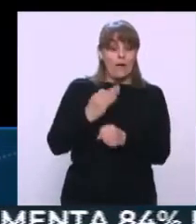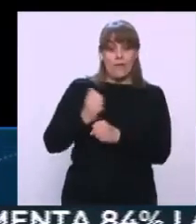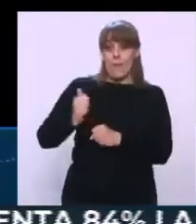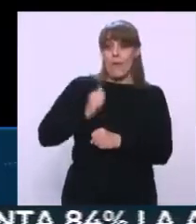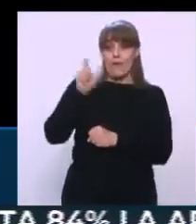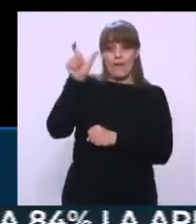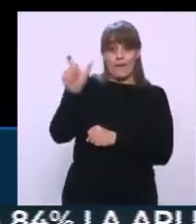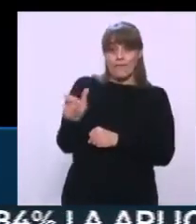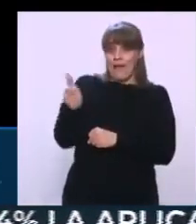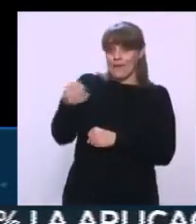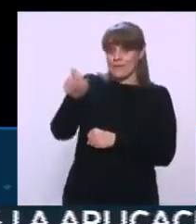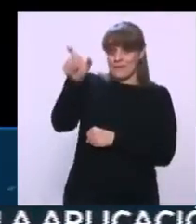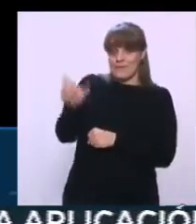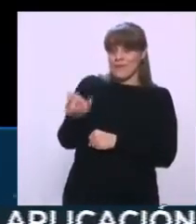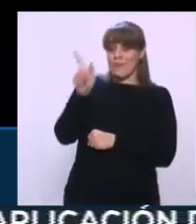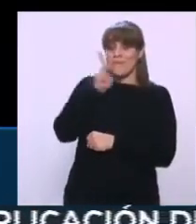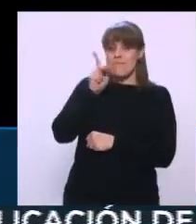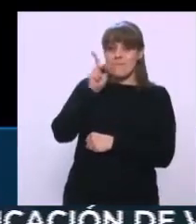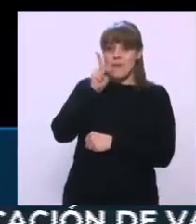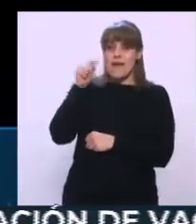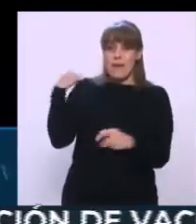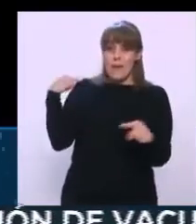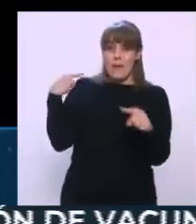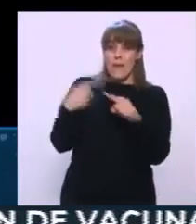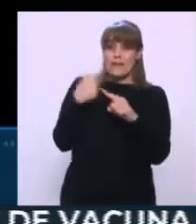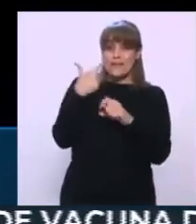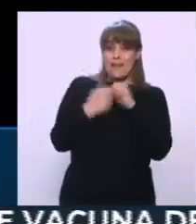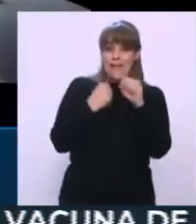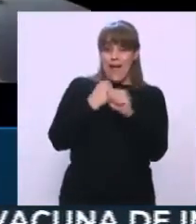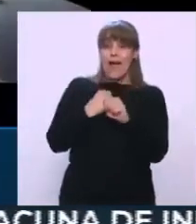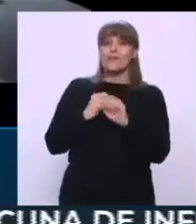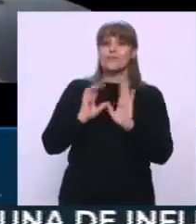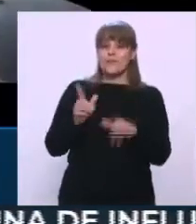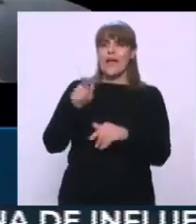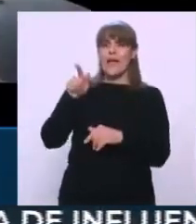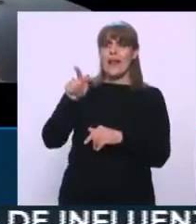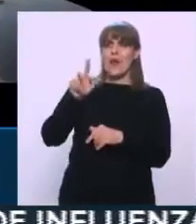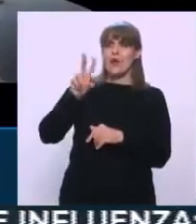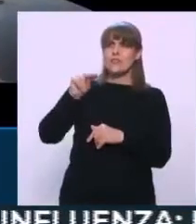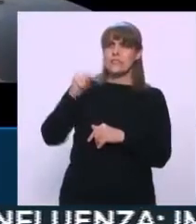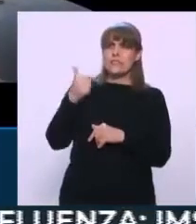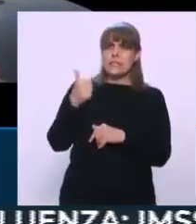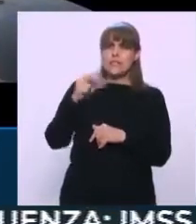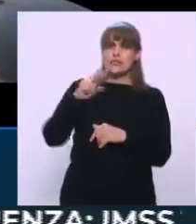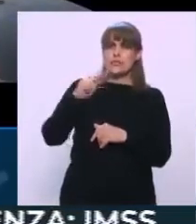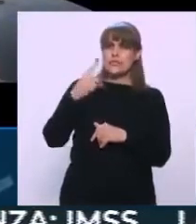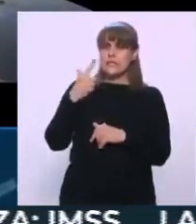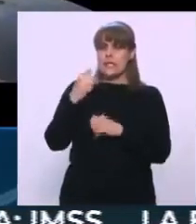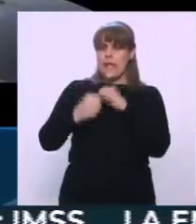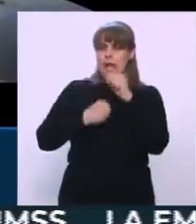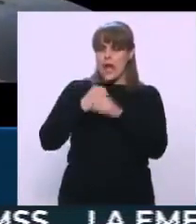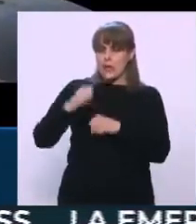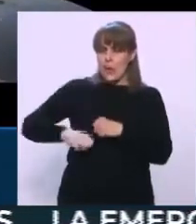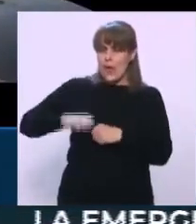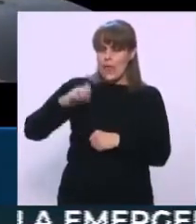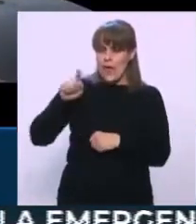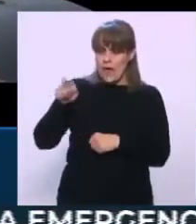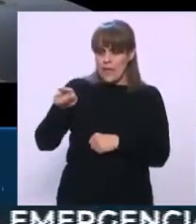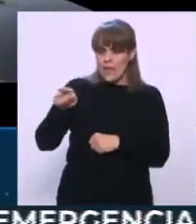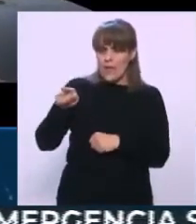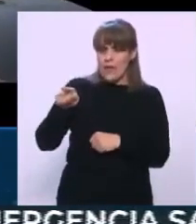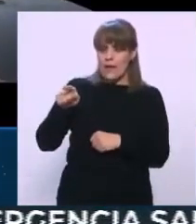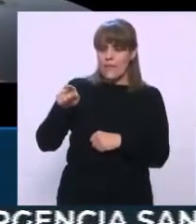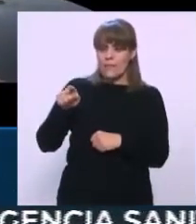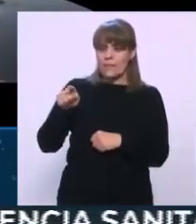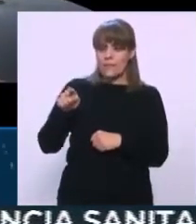decir, ya tiene más de 7 años, tiene 86, 87 años, y la